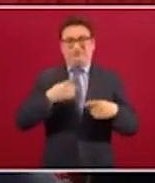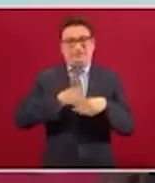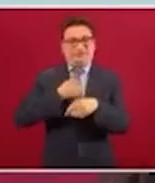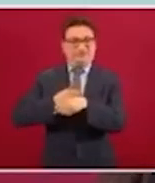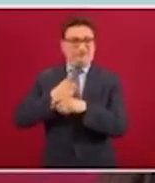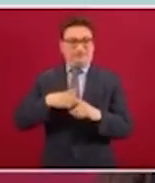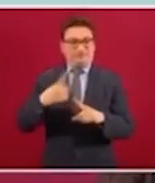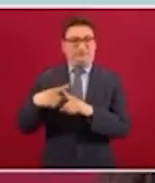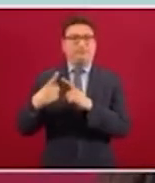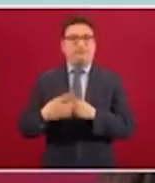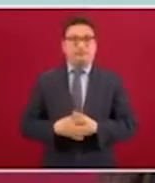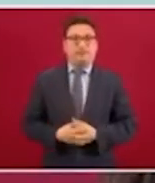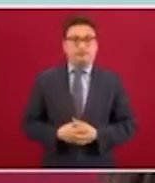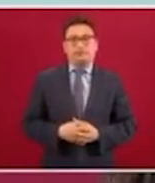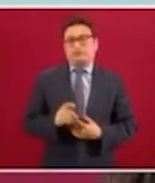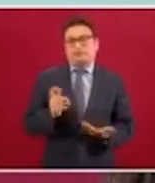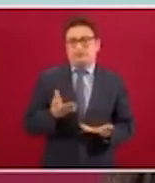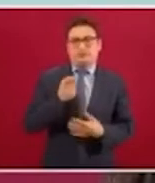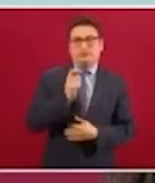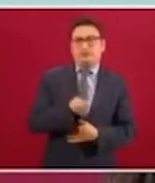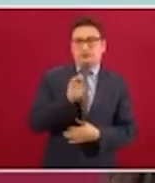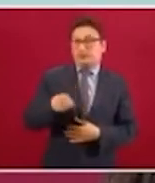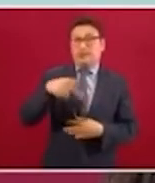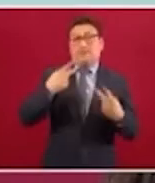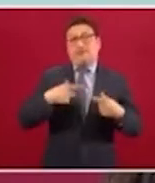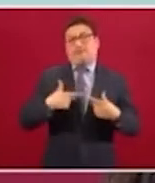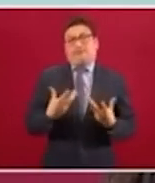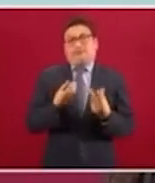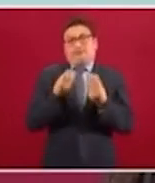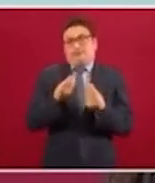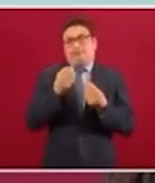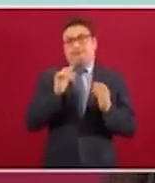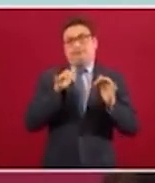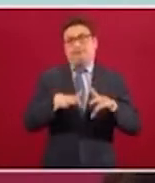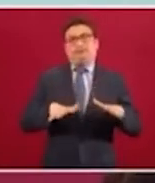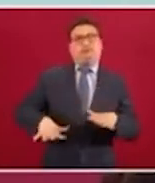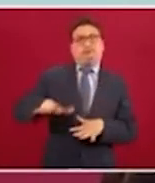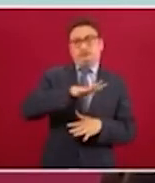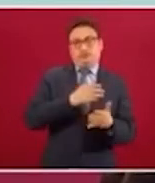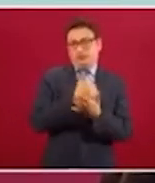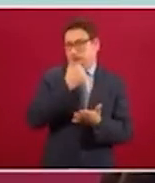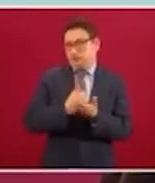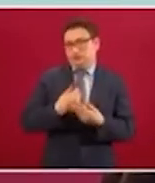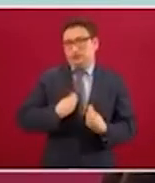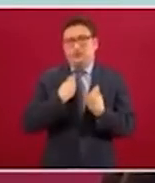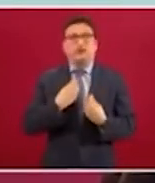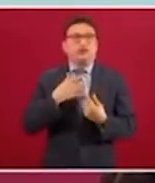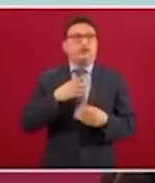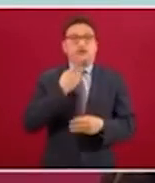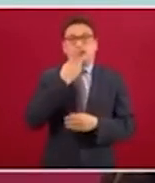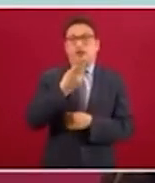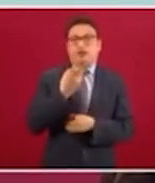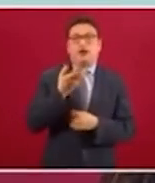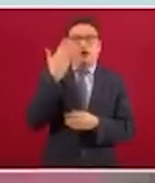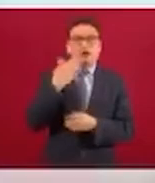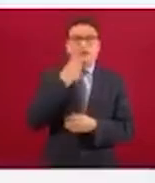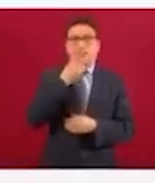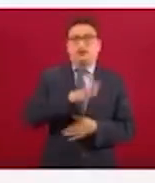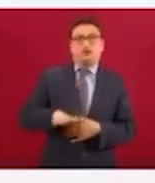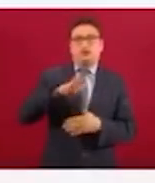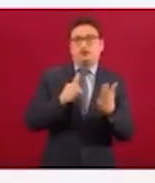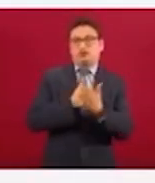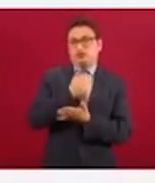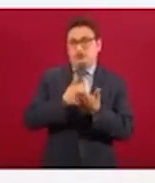casos. Esto tiene que ver con la cantidad de población. Como hemos dicho, en la zona metropolitana del Valle de México está